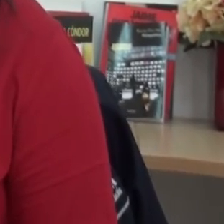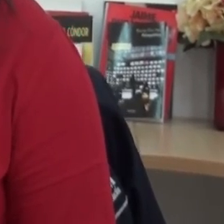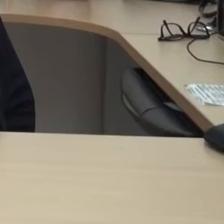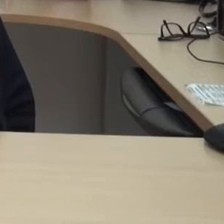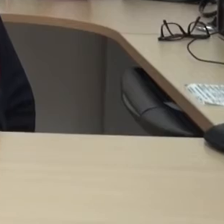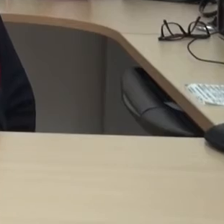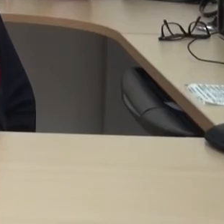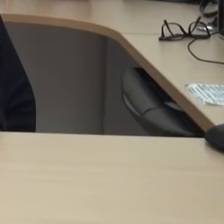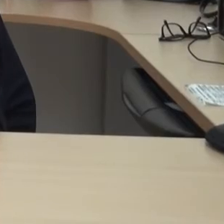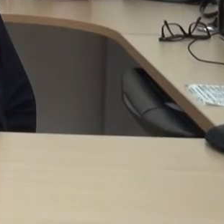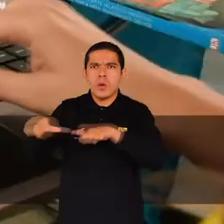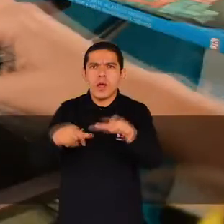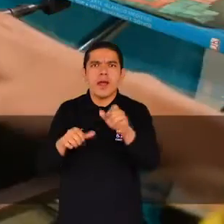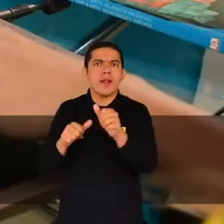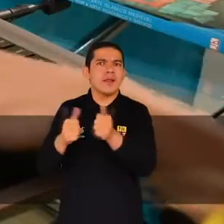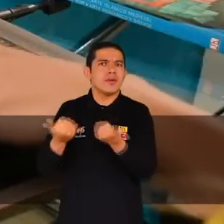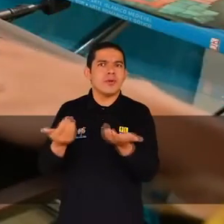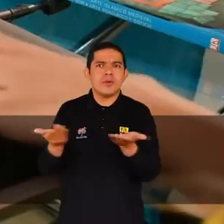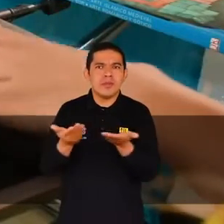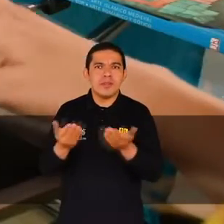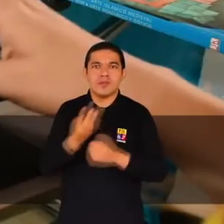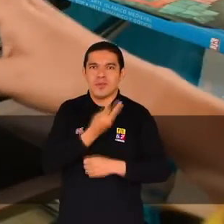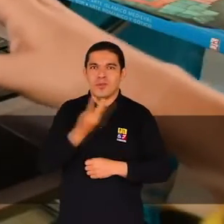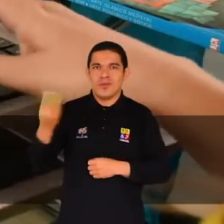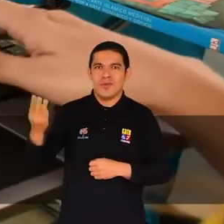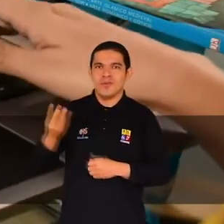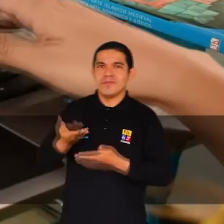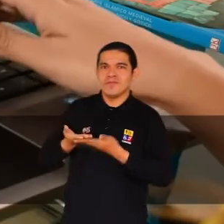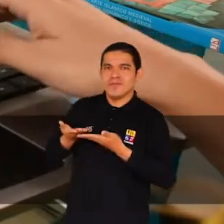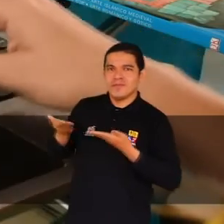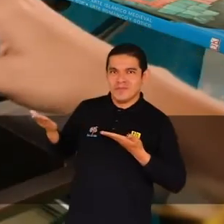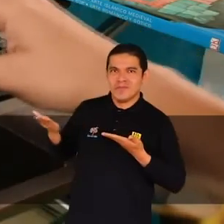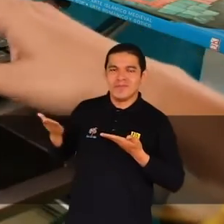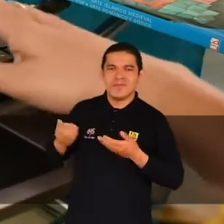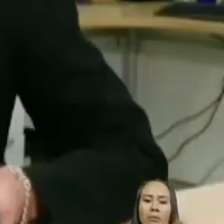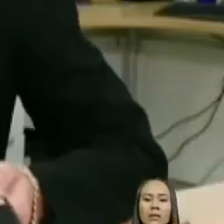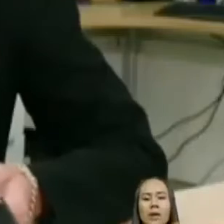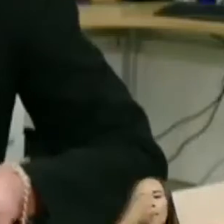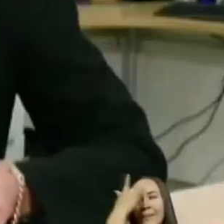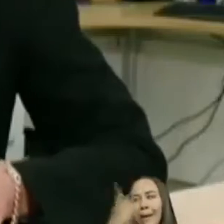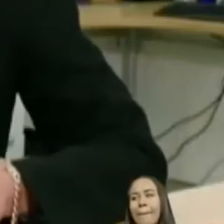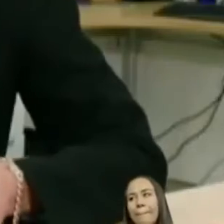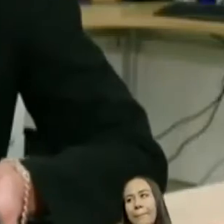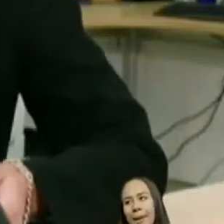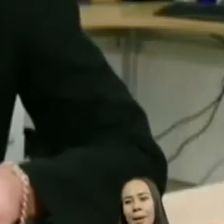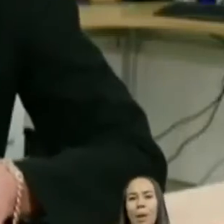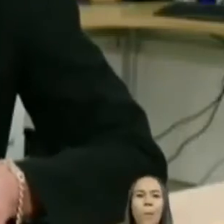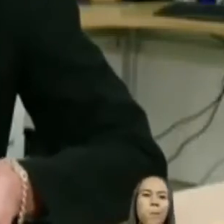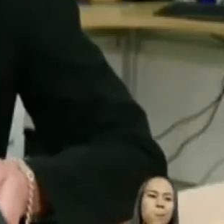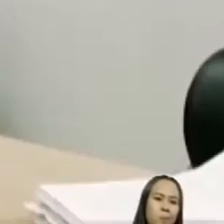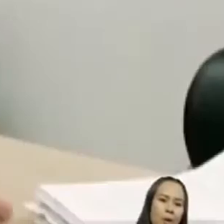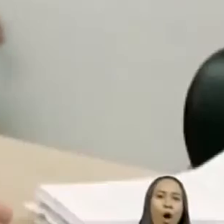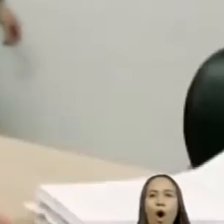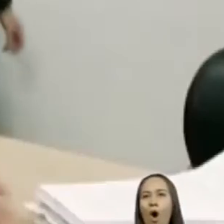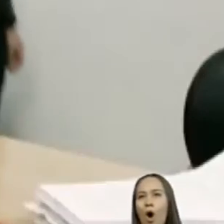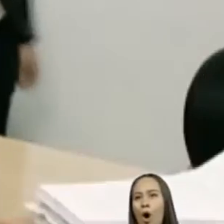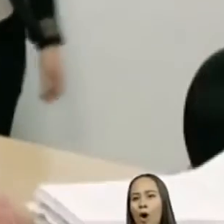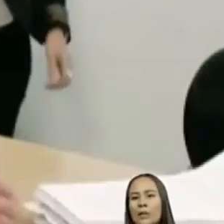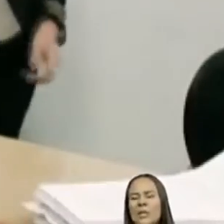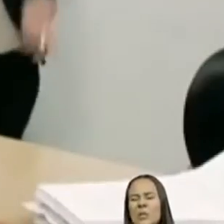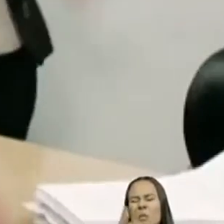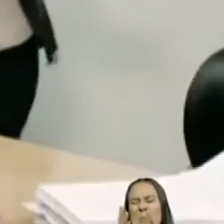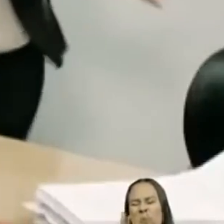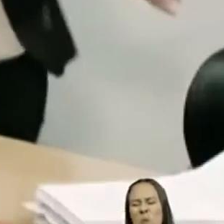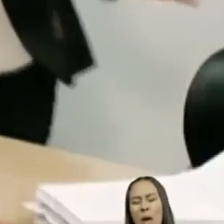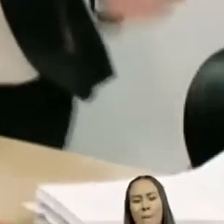de las nuevas cédulas. Según las autoridades del Registro Civil, el contrato garantiza el desarrollo de la identidad digital, innovando